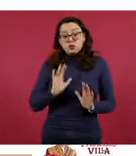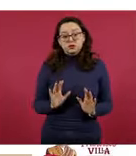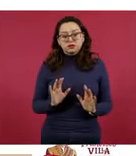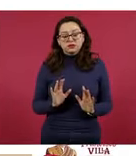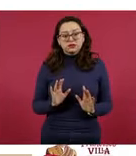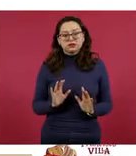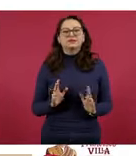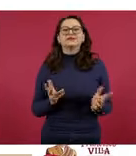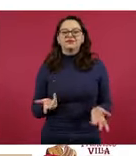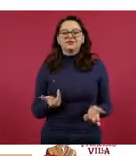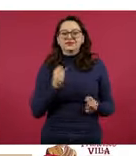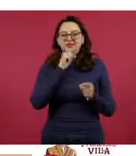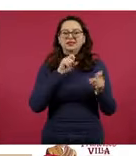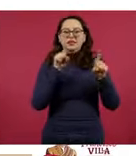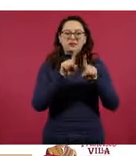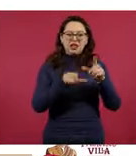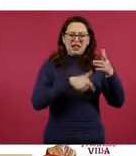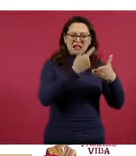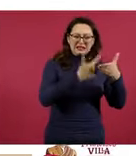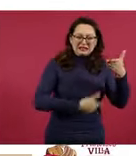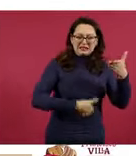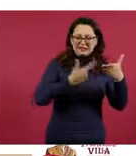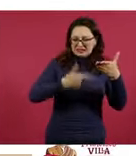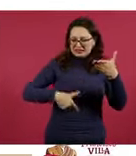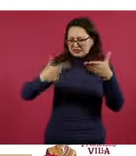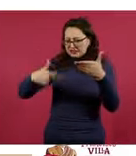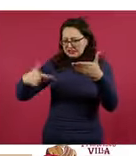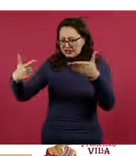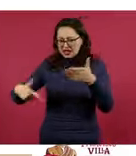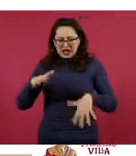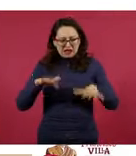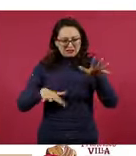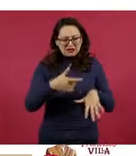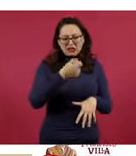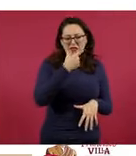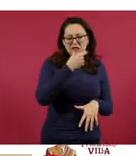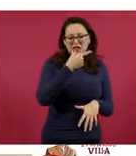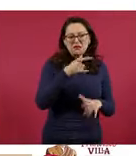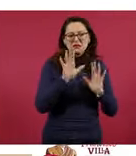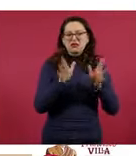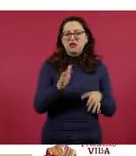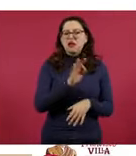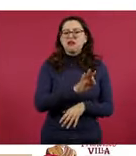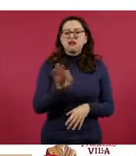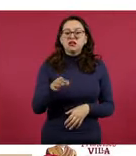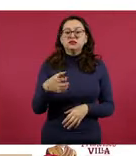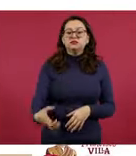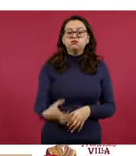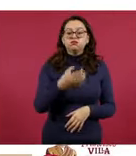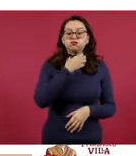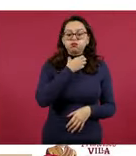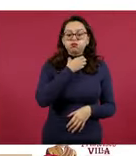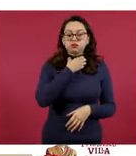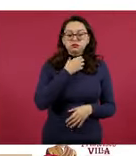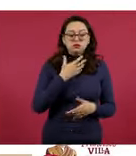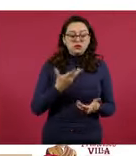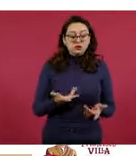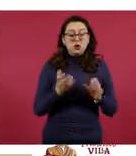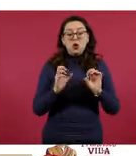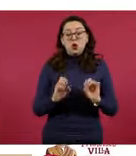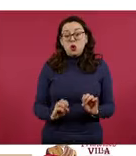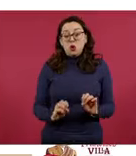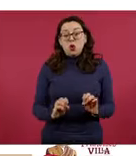algunos casos o que generaban caducidades o subinventarios, es decir, compraban poco para poder salir a las